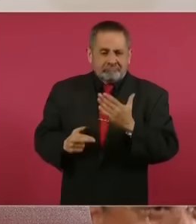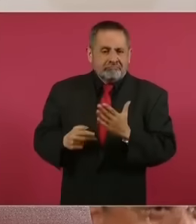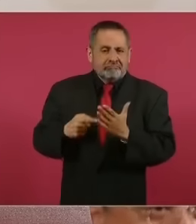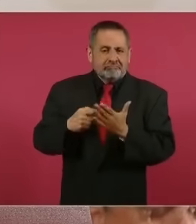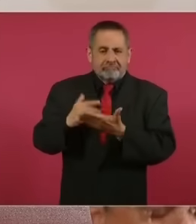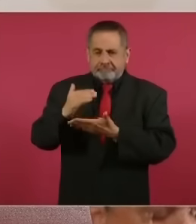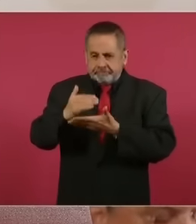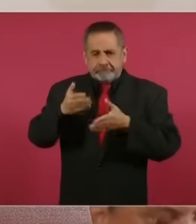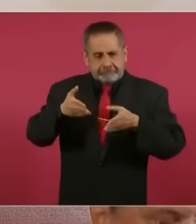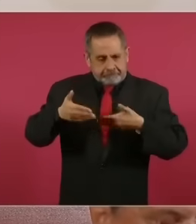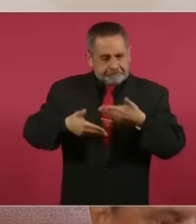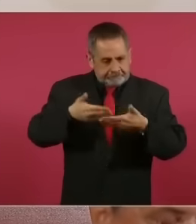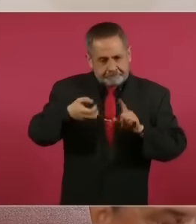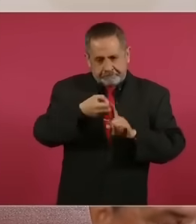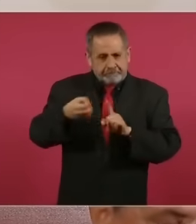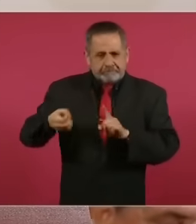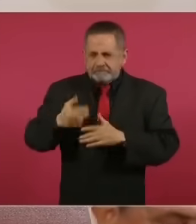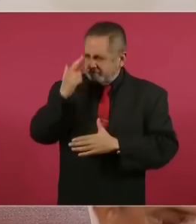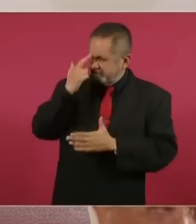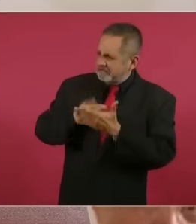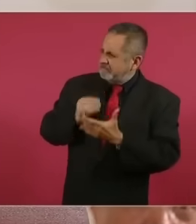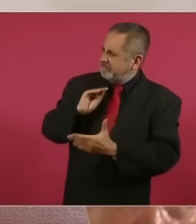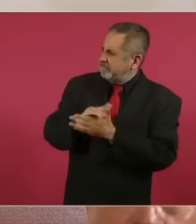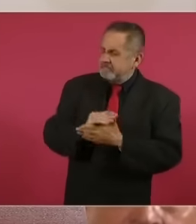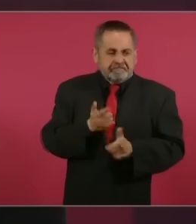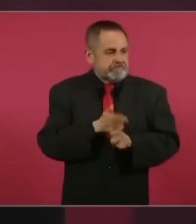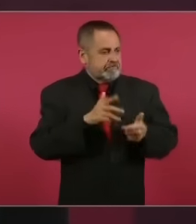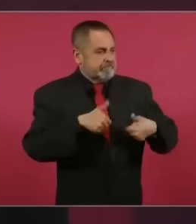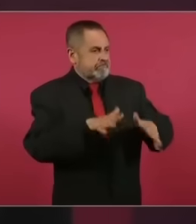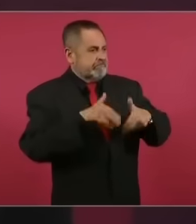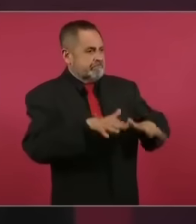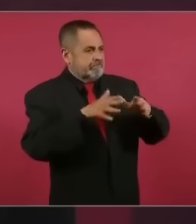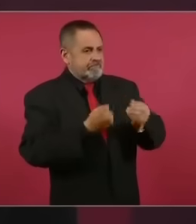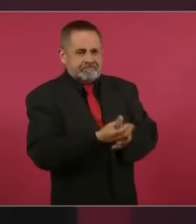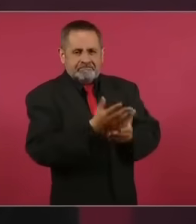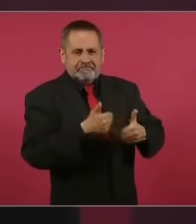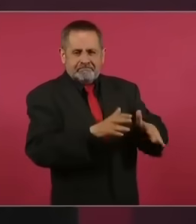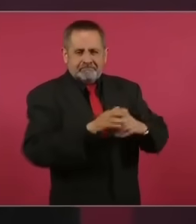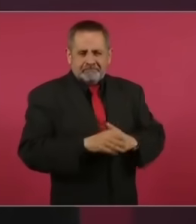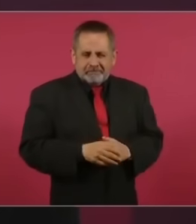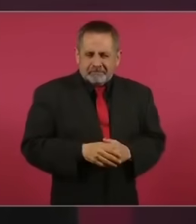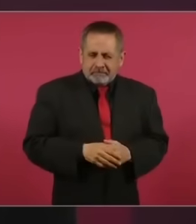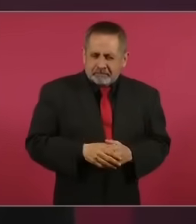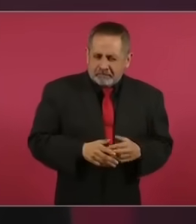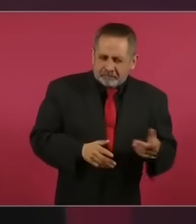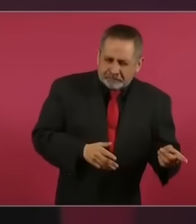todos los procedimientos, pero además, como si se tratara nada más de un asunto